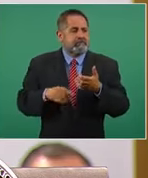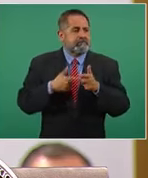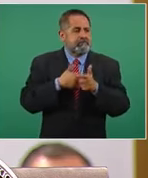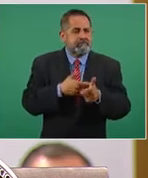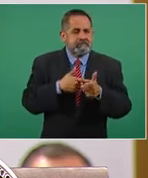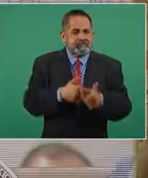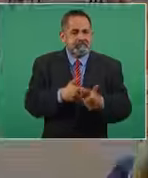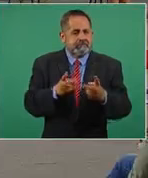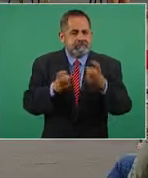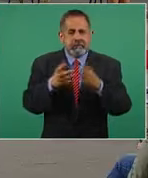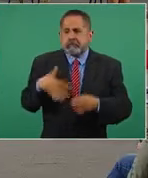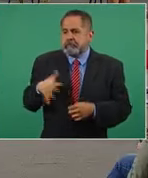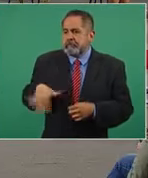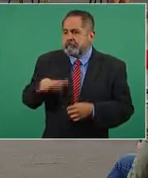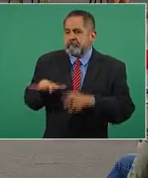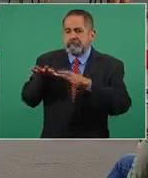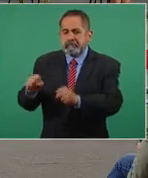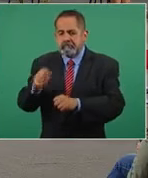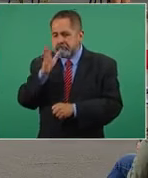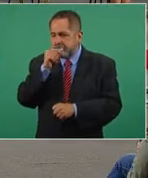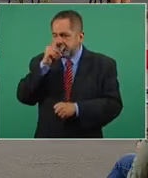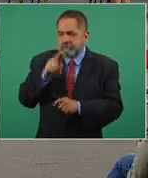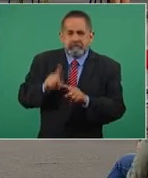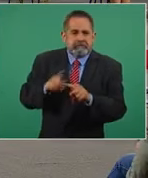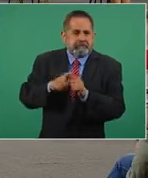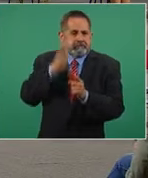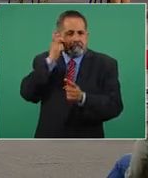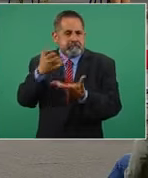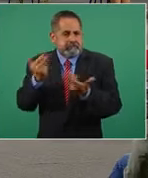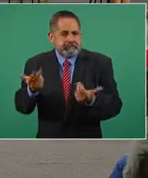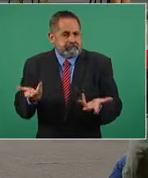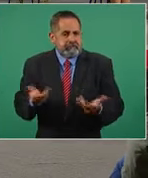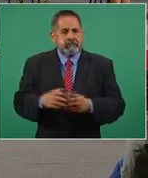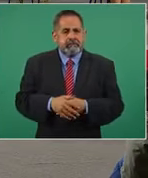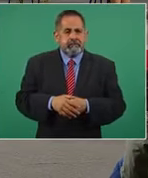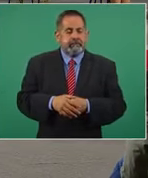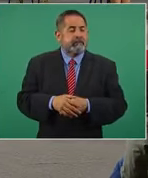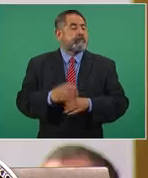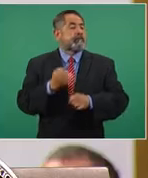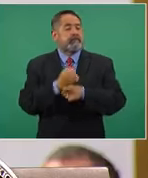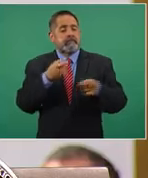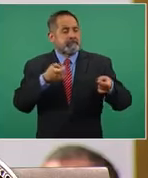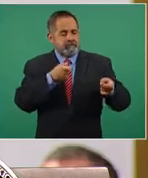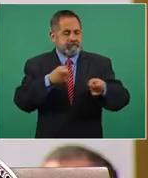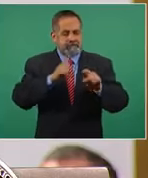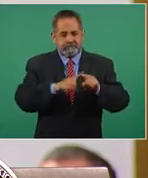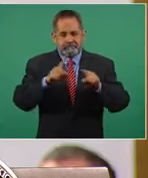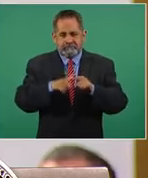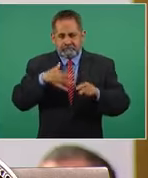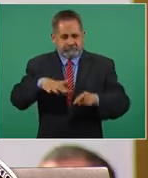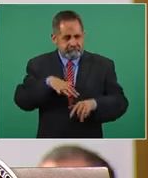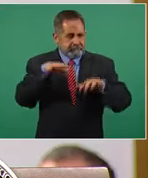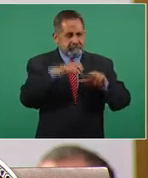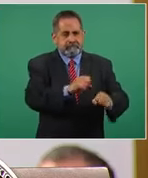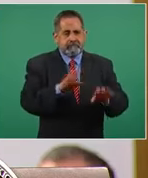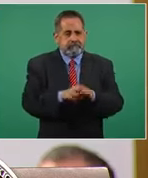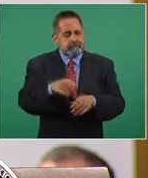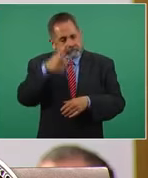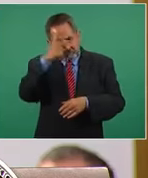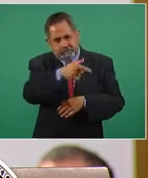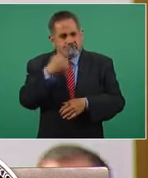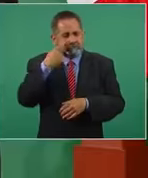para secuestrar. Junto a las armas aseguradas a los delincuentes en diferentes operativos, es común,